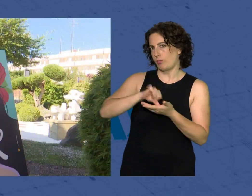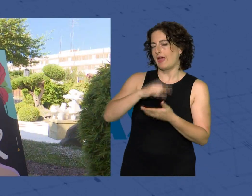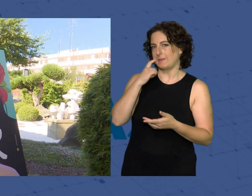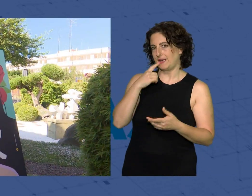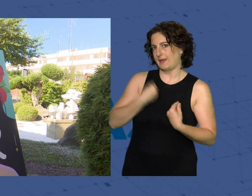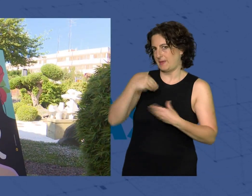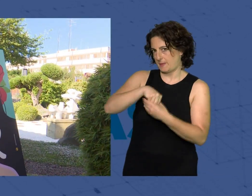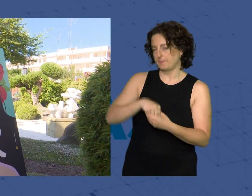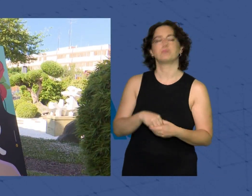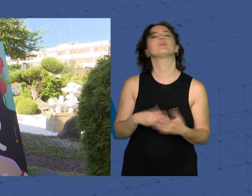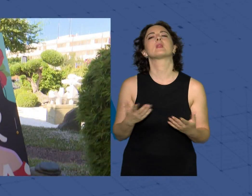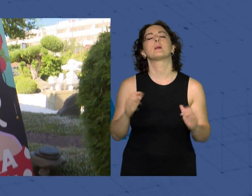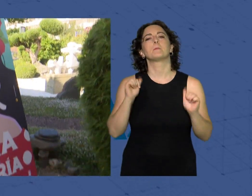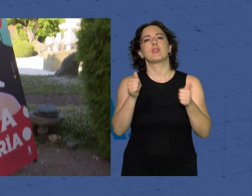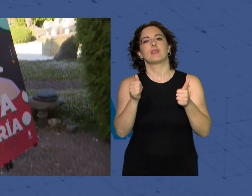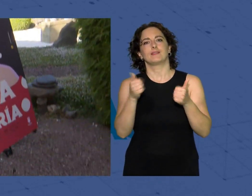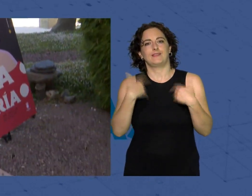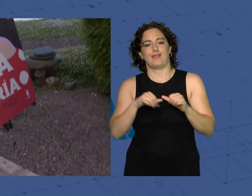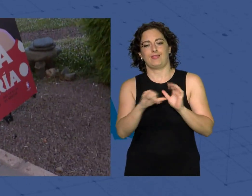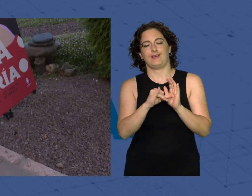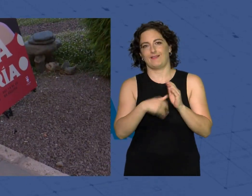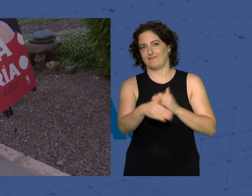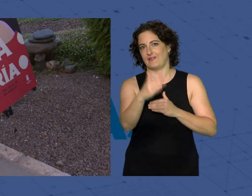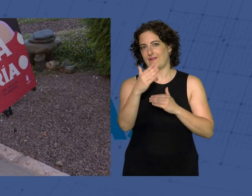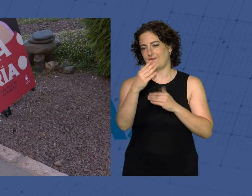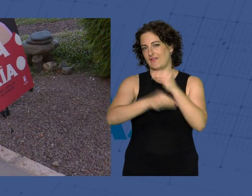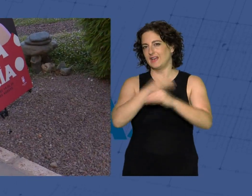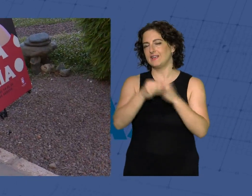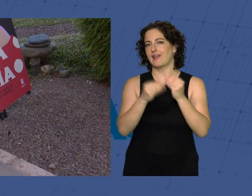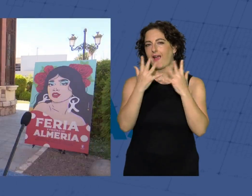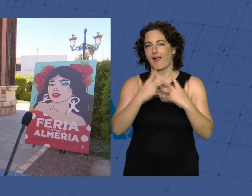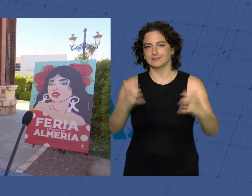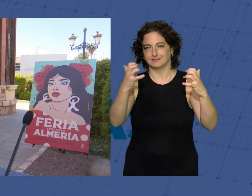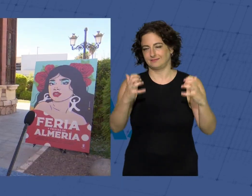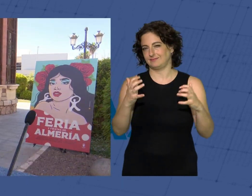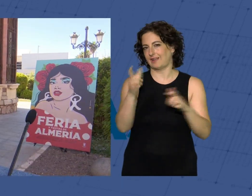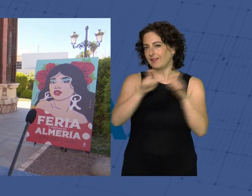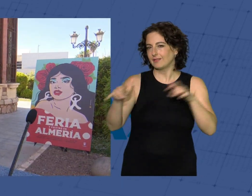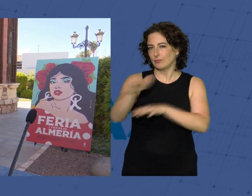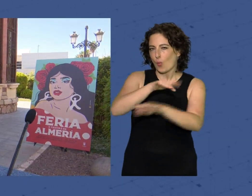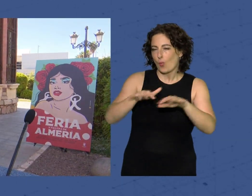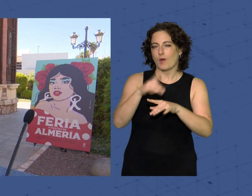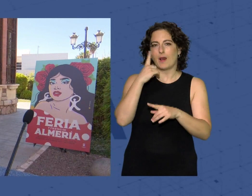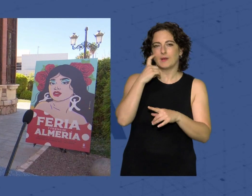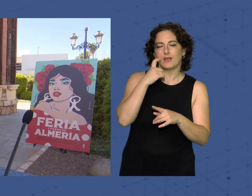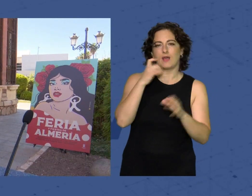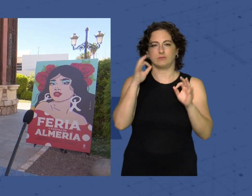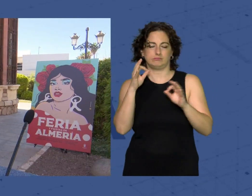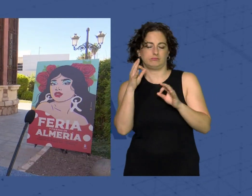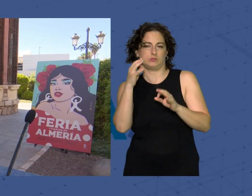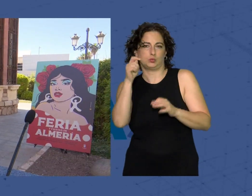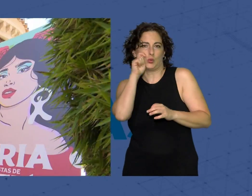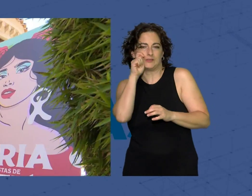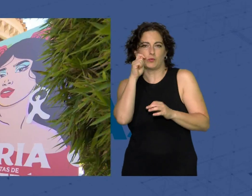en que vive comienza así la cuenta atrás para una nueva feria que llenará Almería de alegría fiesta y turismo un evento del que seguiremos